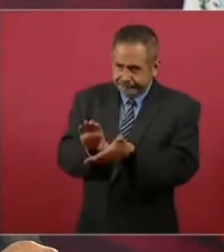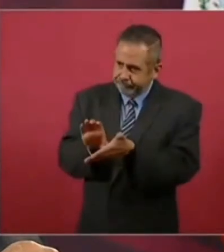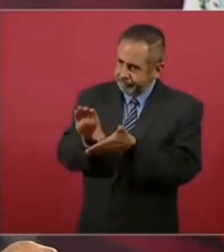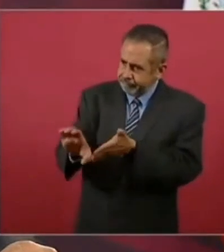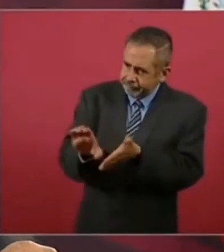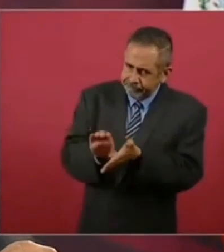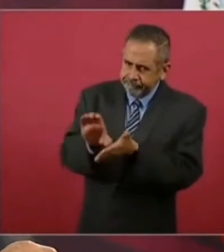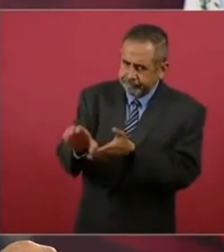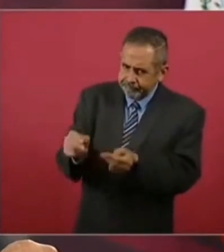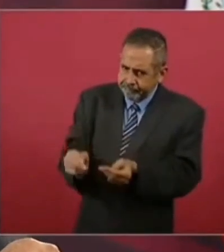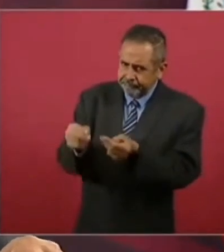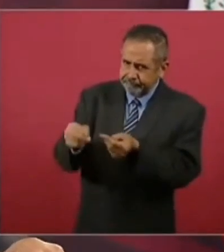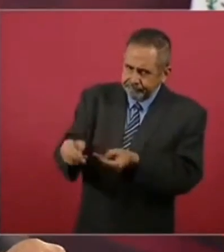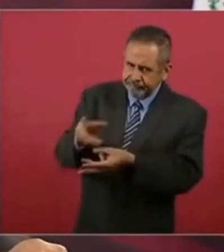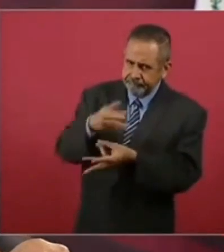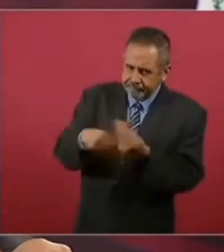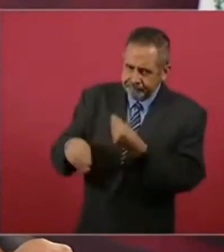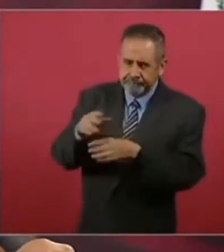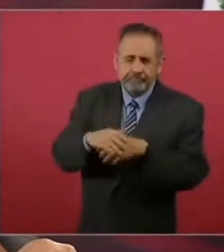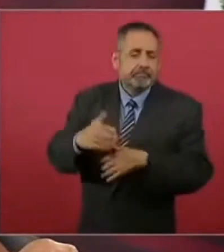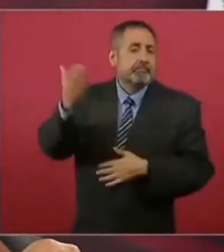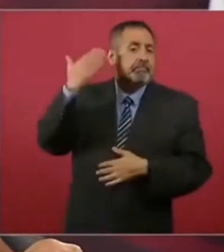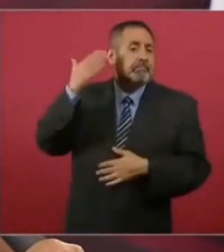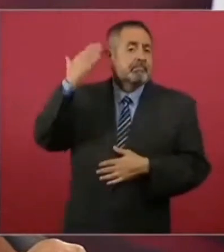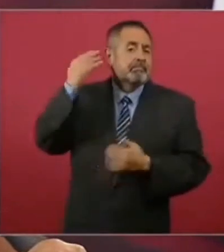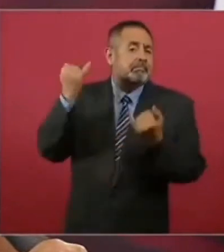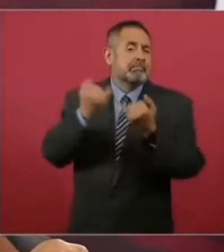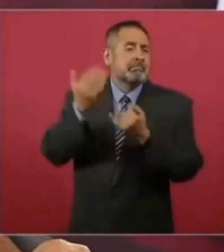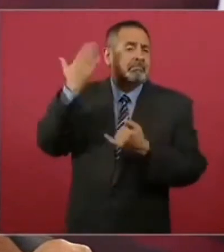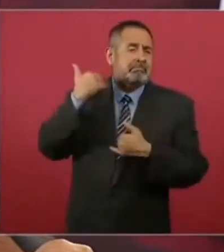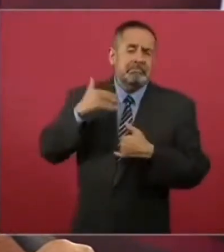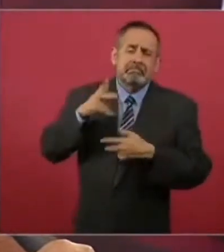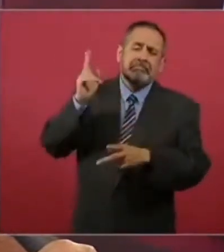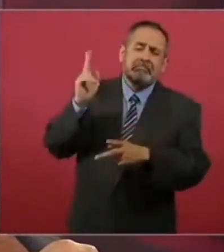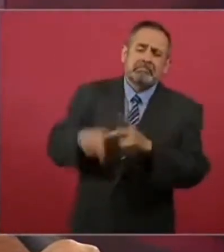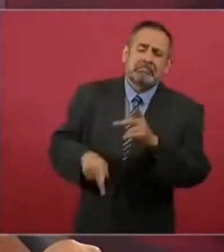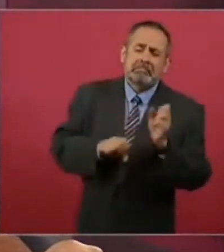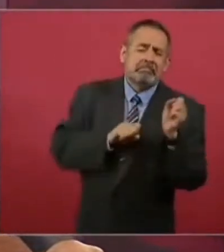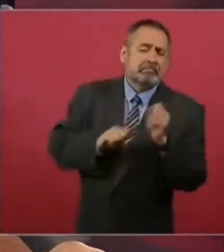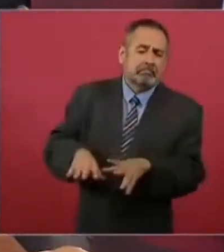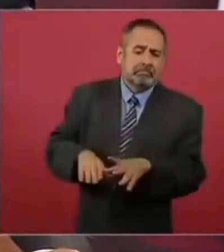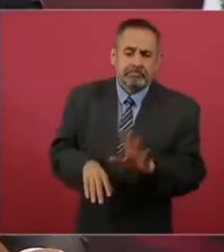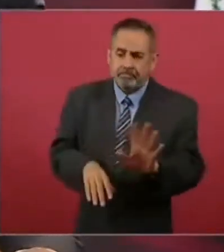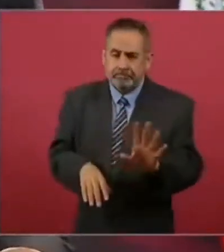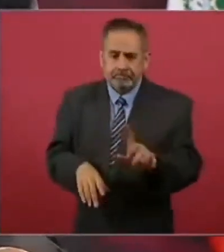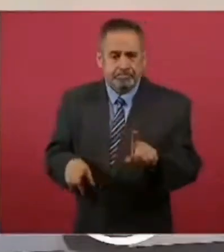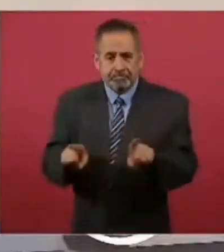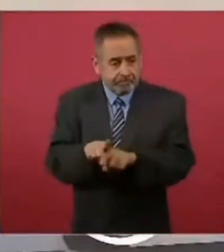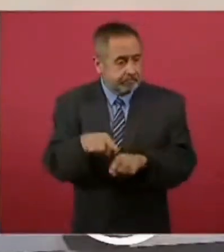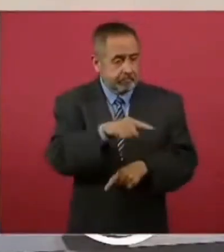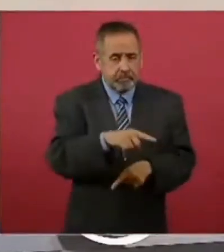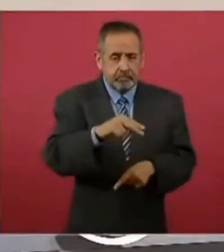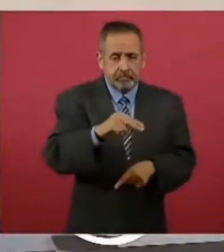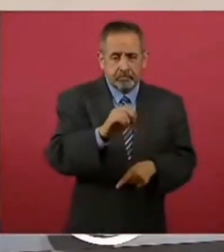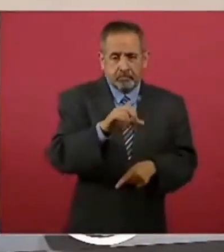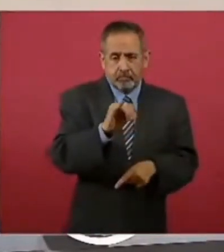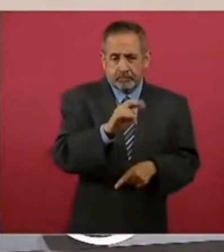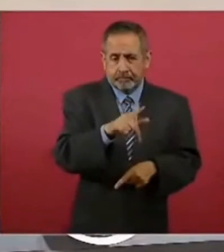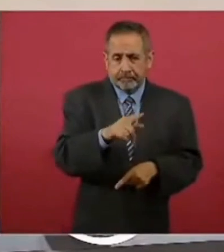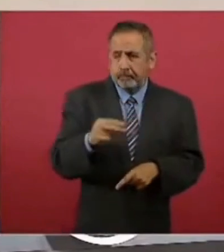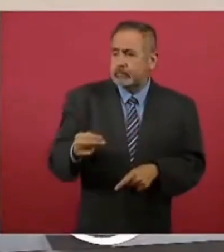que no se abandone como sucedía en la época neoliberal o neoporfirista, la inversión